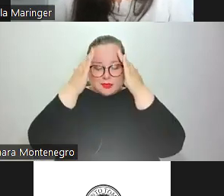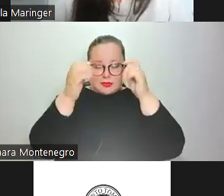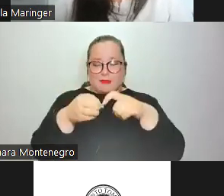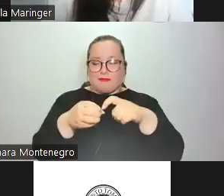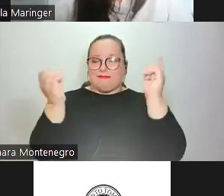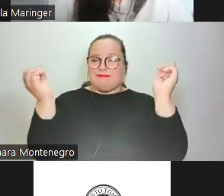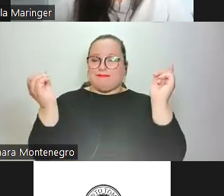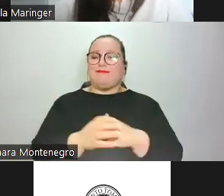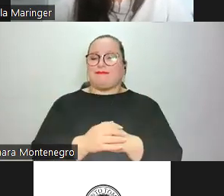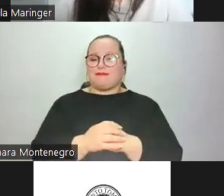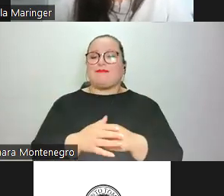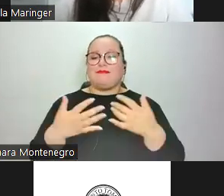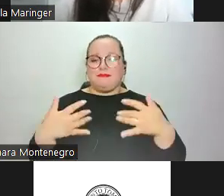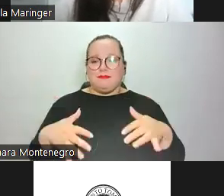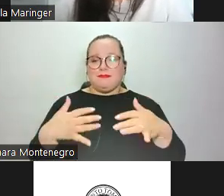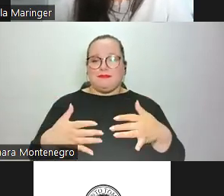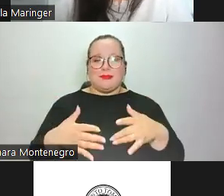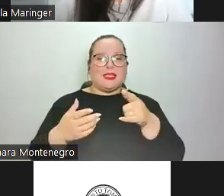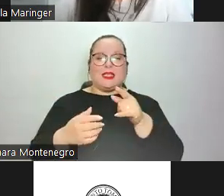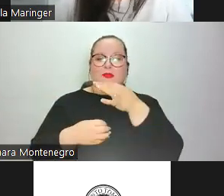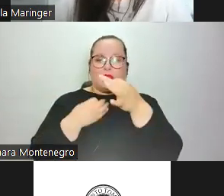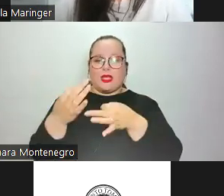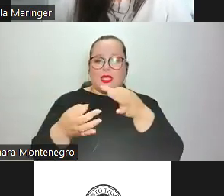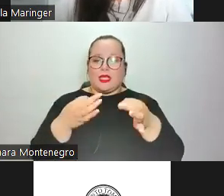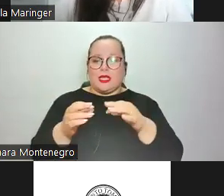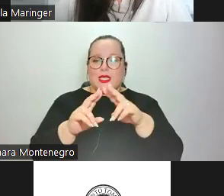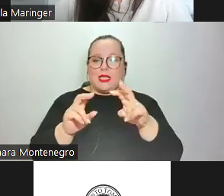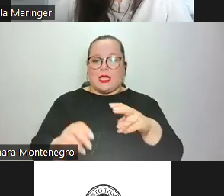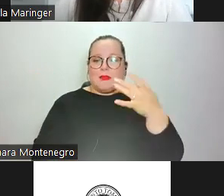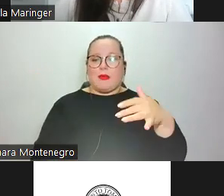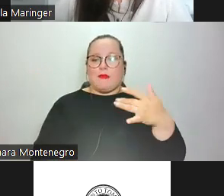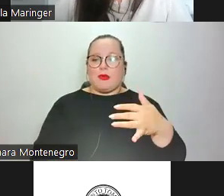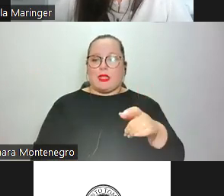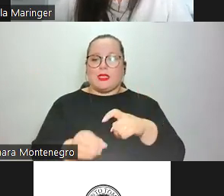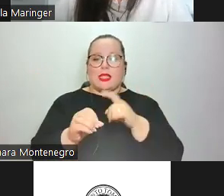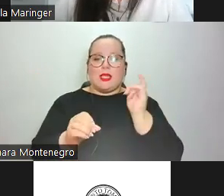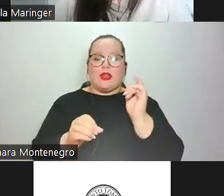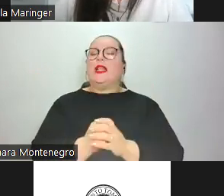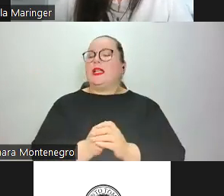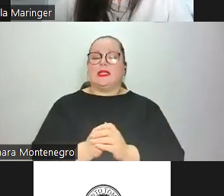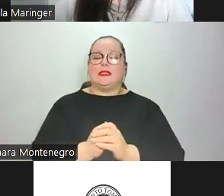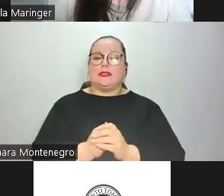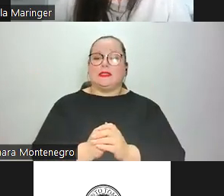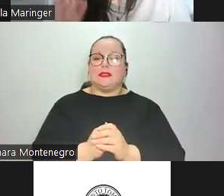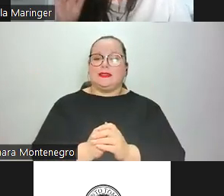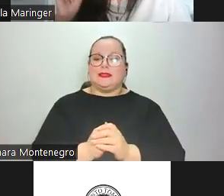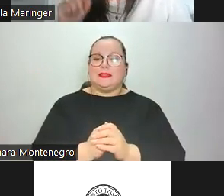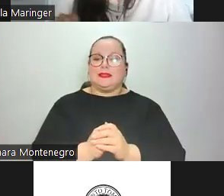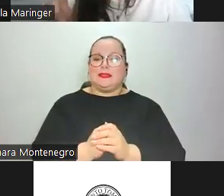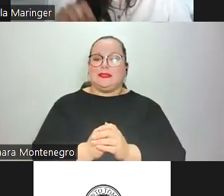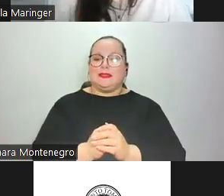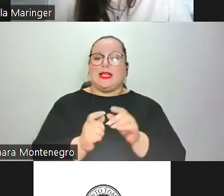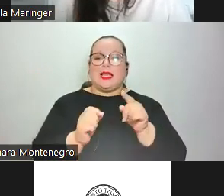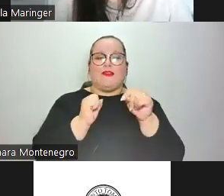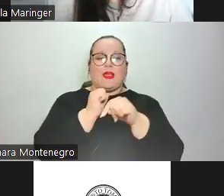Paola, ¿qué les puedes decir de esto, de esta importancia de desconectar? Ahí voy a